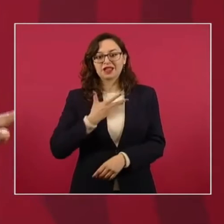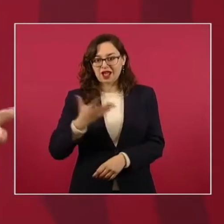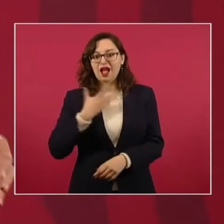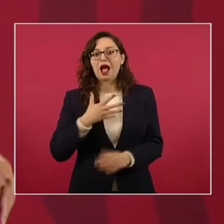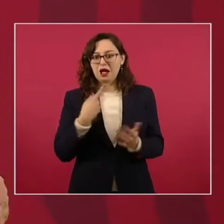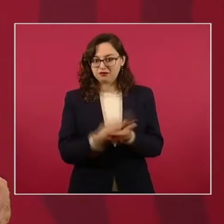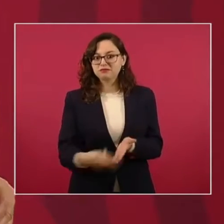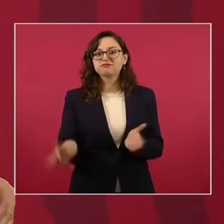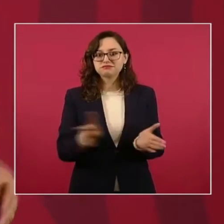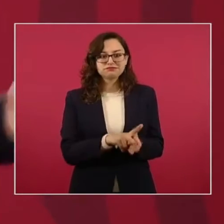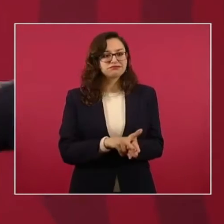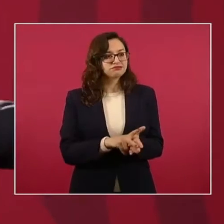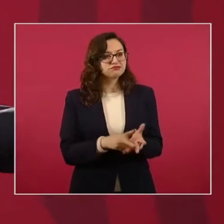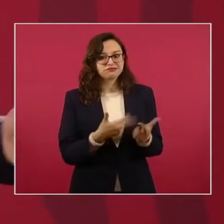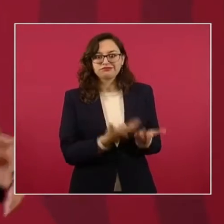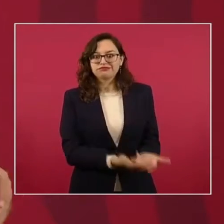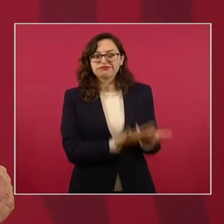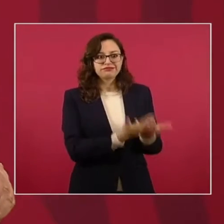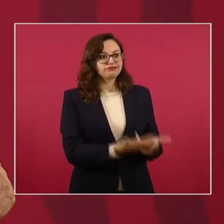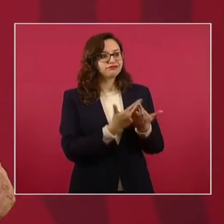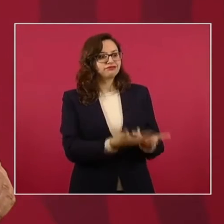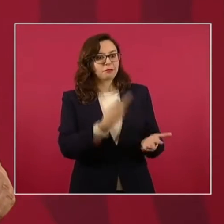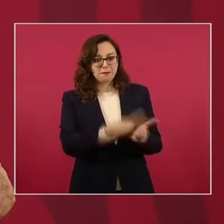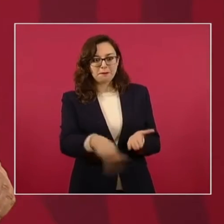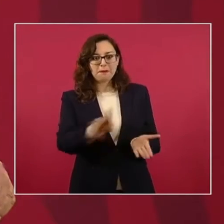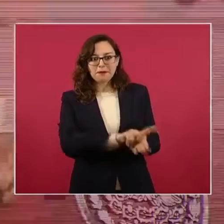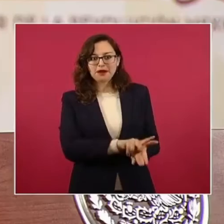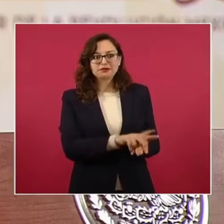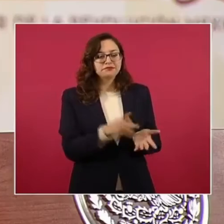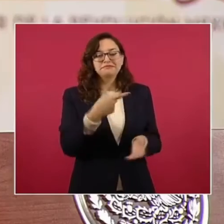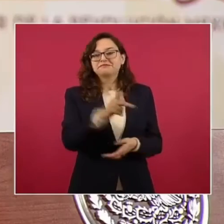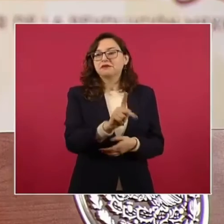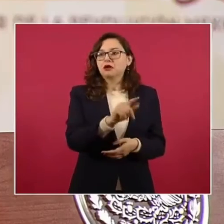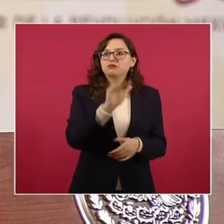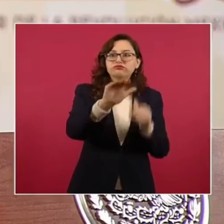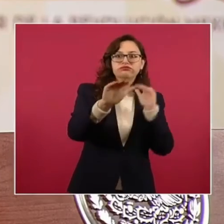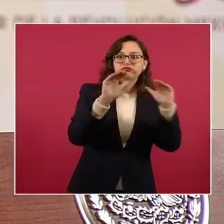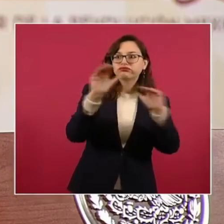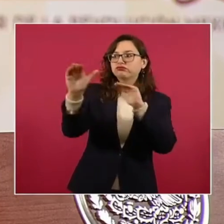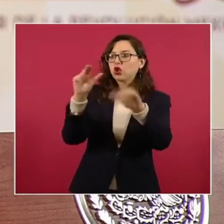las vacantes, pero no hay médicos, no hay especialistas.